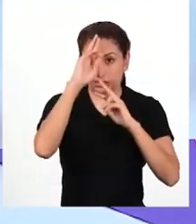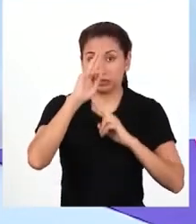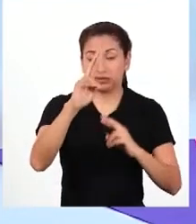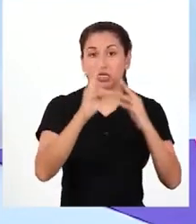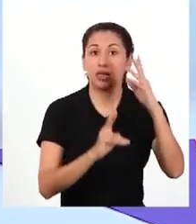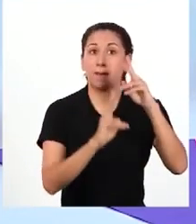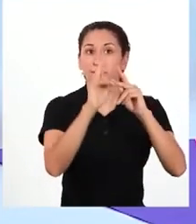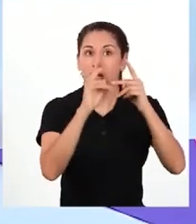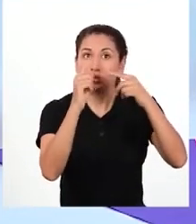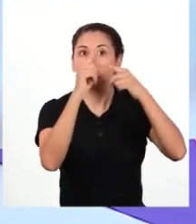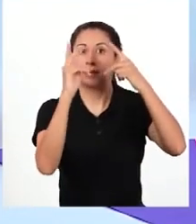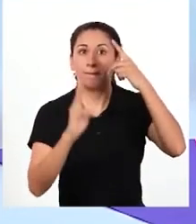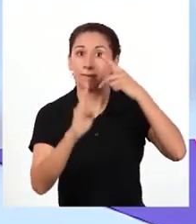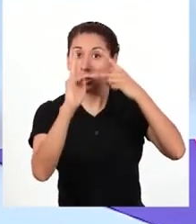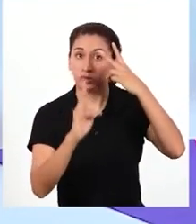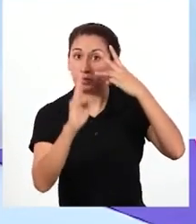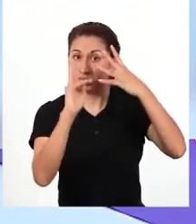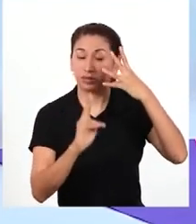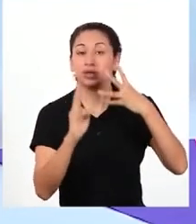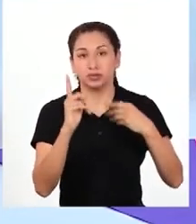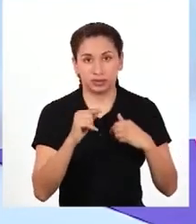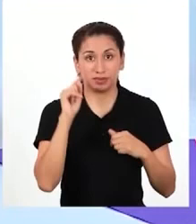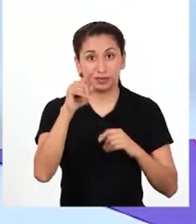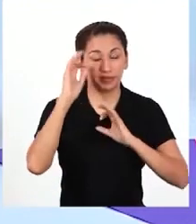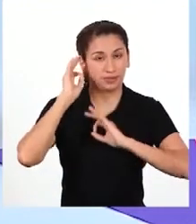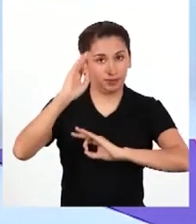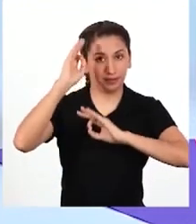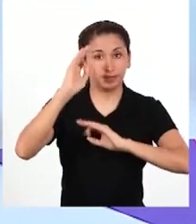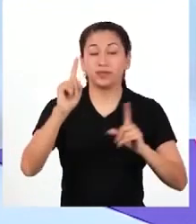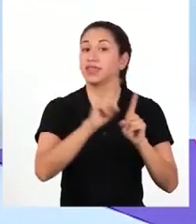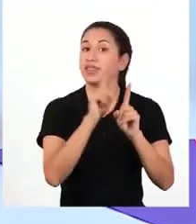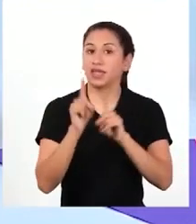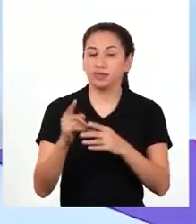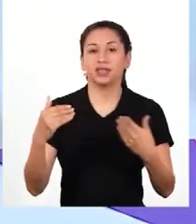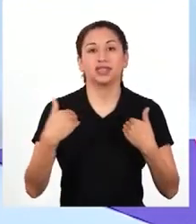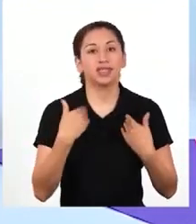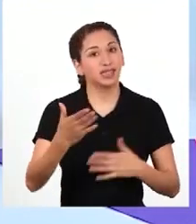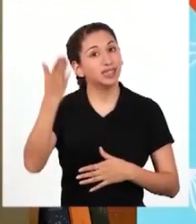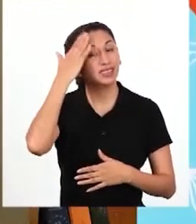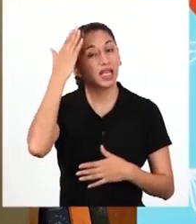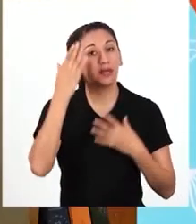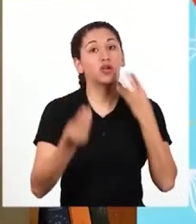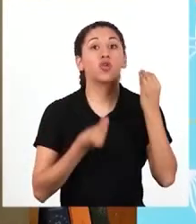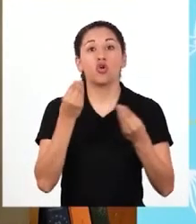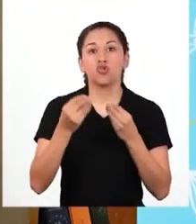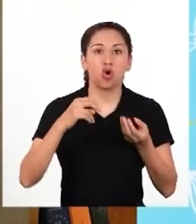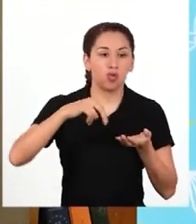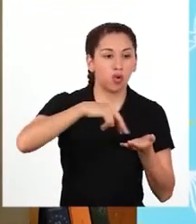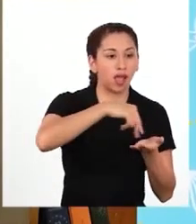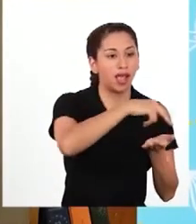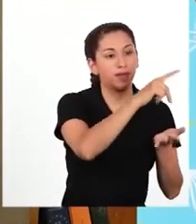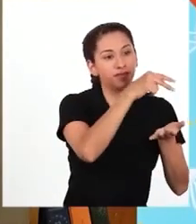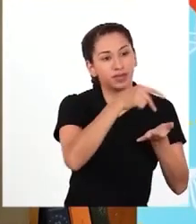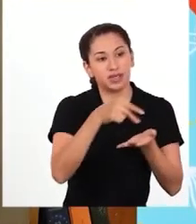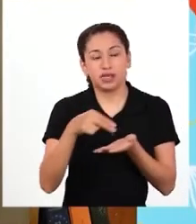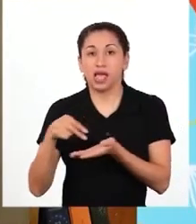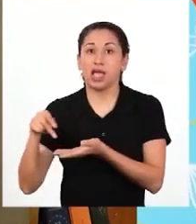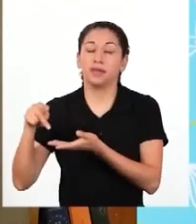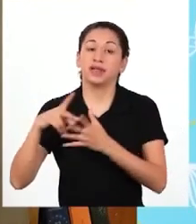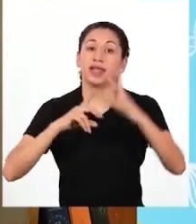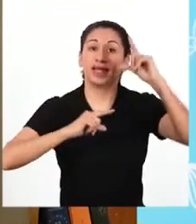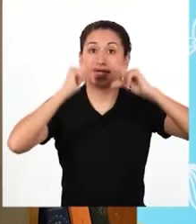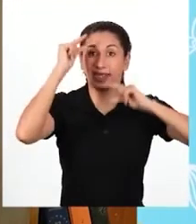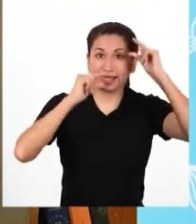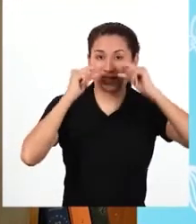queremos con este discurso. También tenemos que saber desplazarnos sobre el escenario. Los gestos, la mirada,